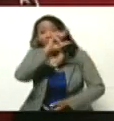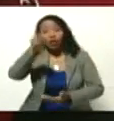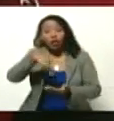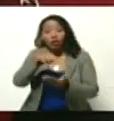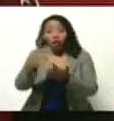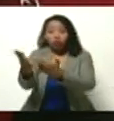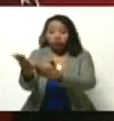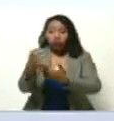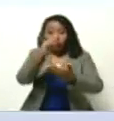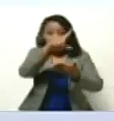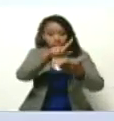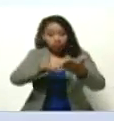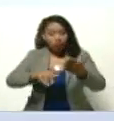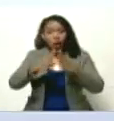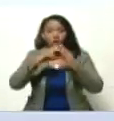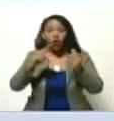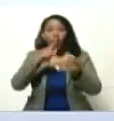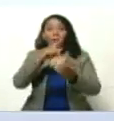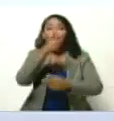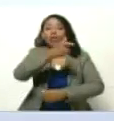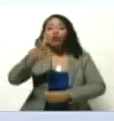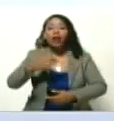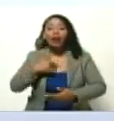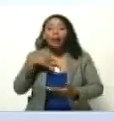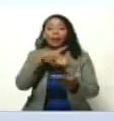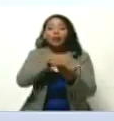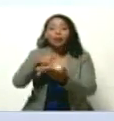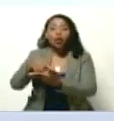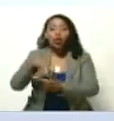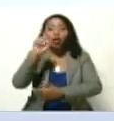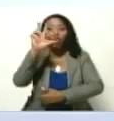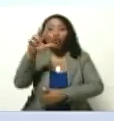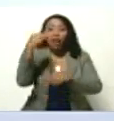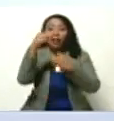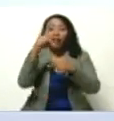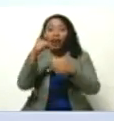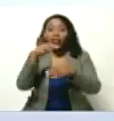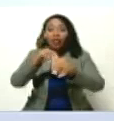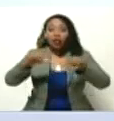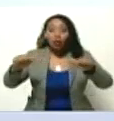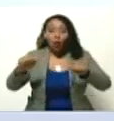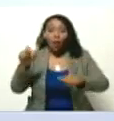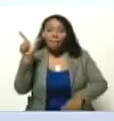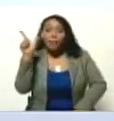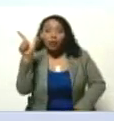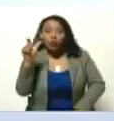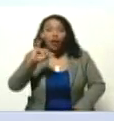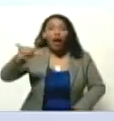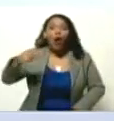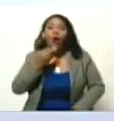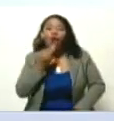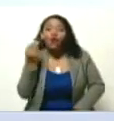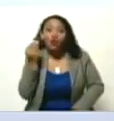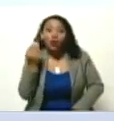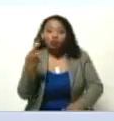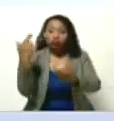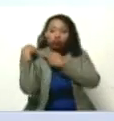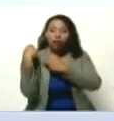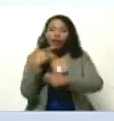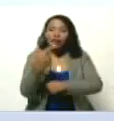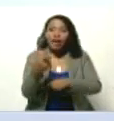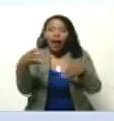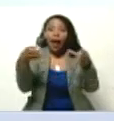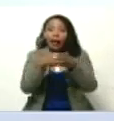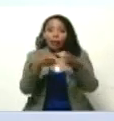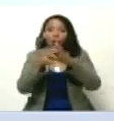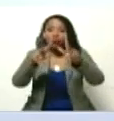los listados de todos los postulados y postuladas en los tres niveles territoriales, tanto del PSUV como de la JPSUV, y se encargará de designar los equipos a